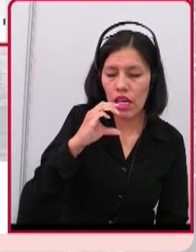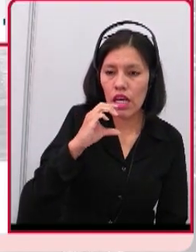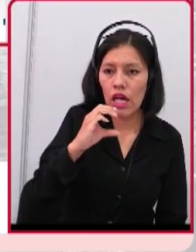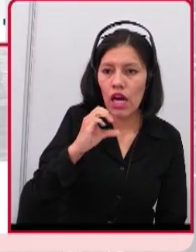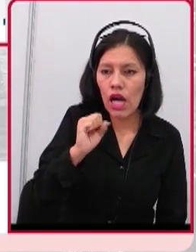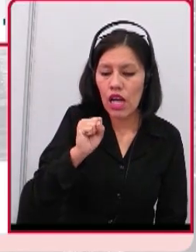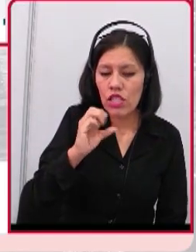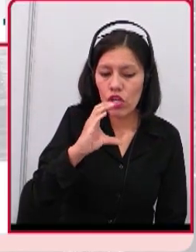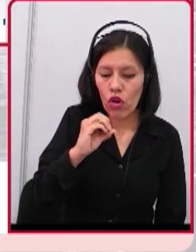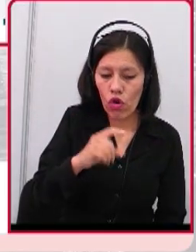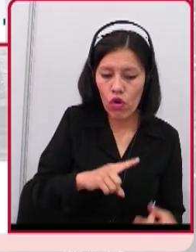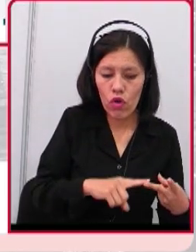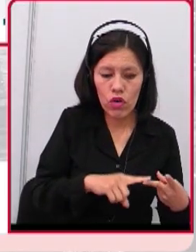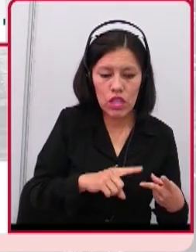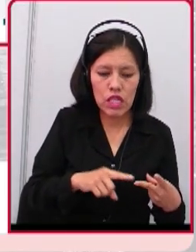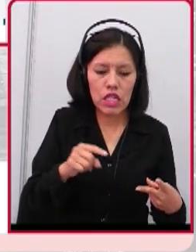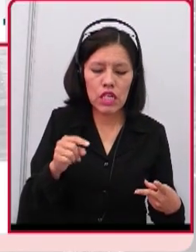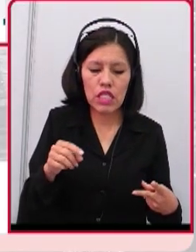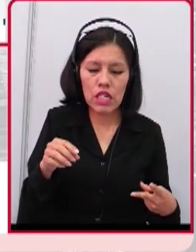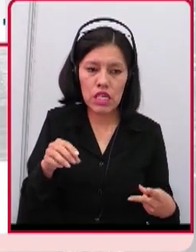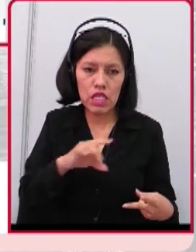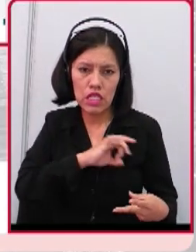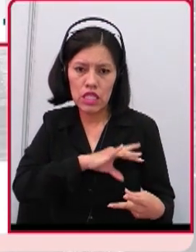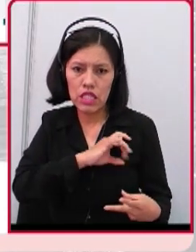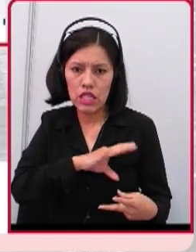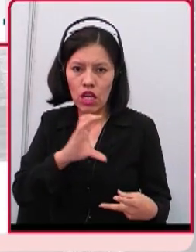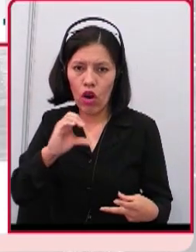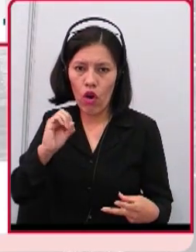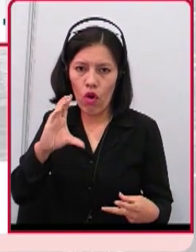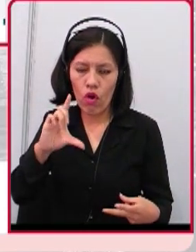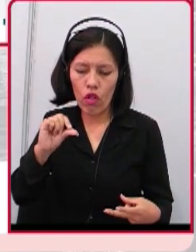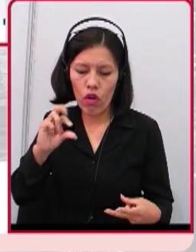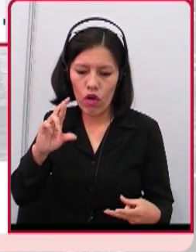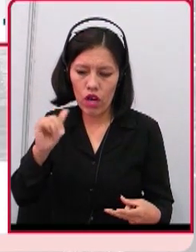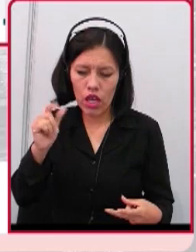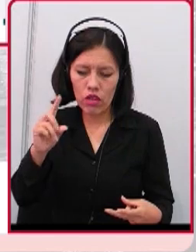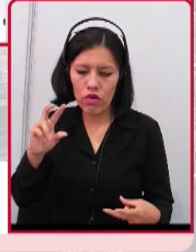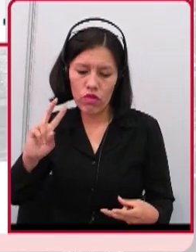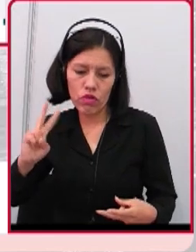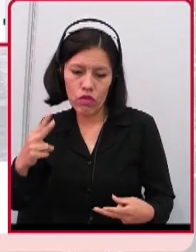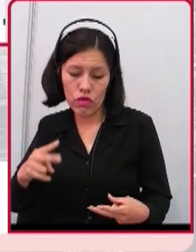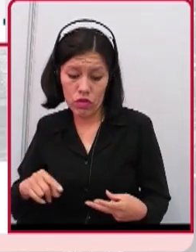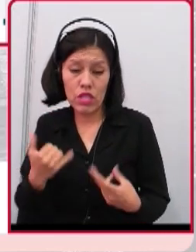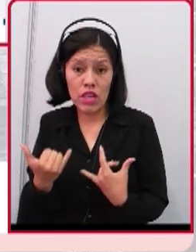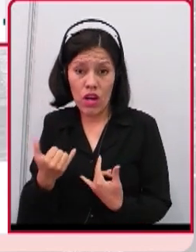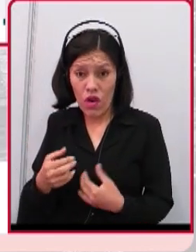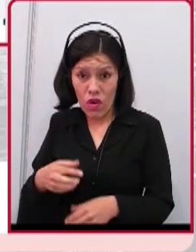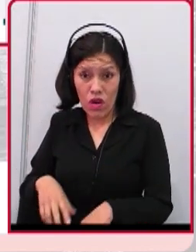Y tenemos el proyecto, que es del que les voy a hablar ahora, Chile Colorado 3.